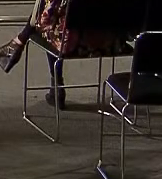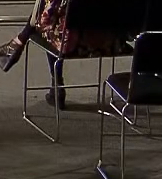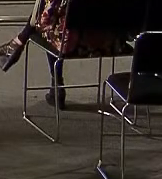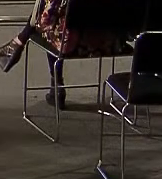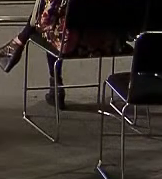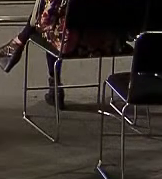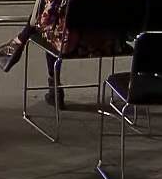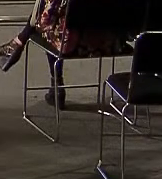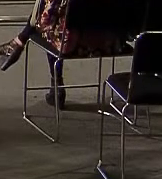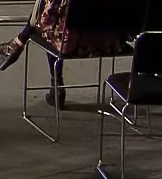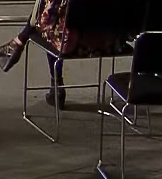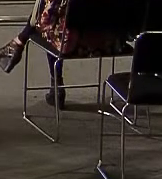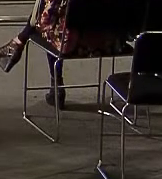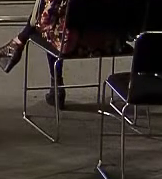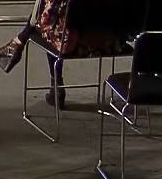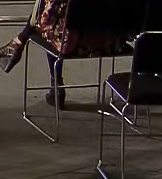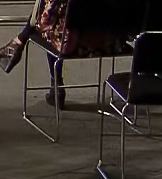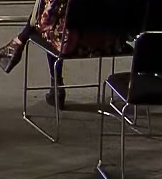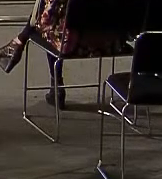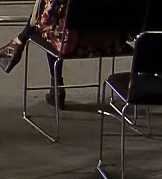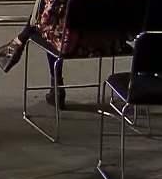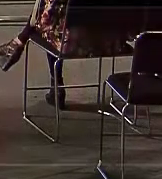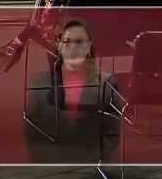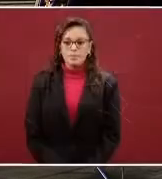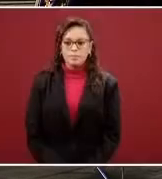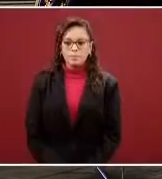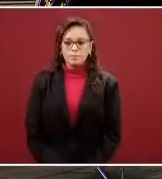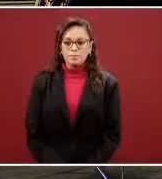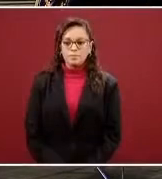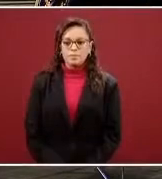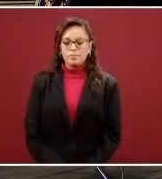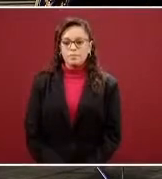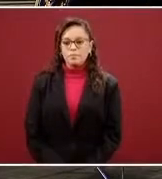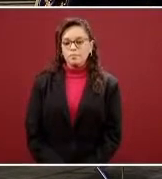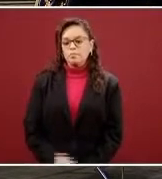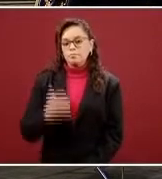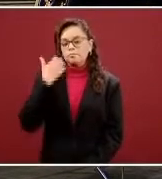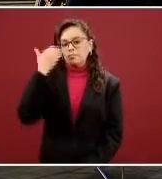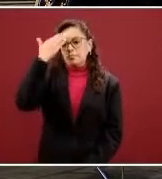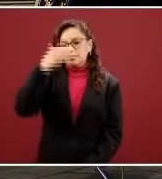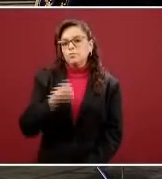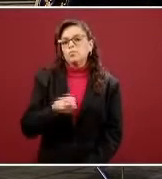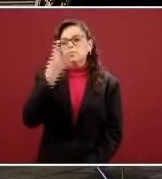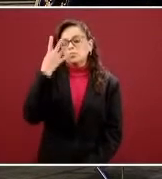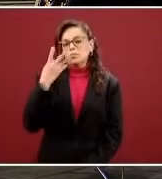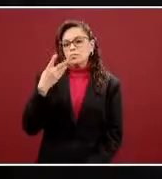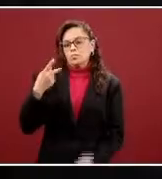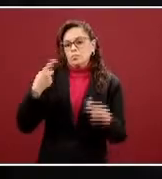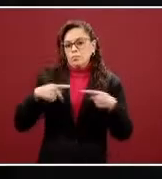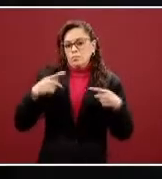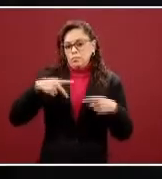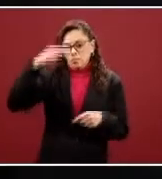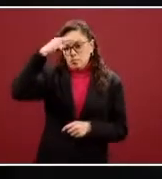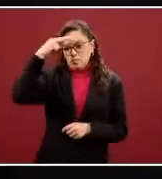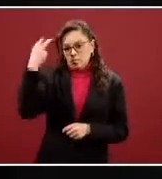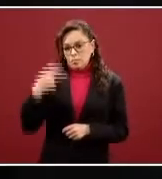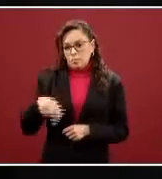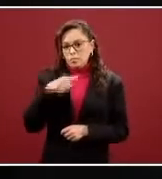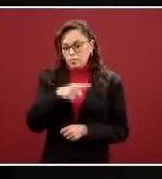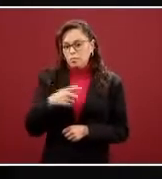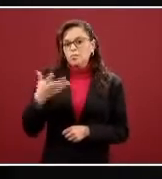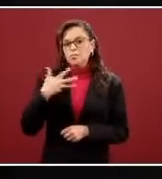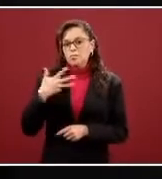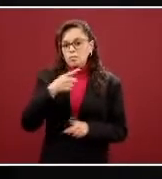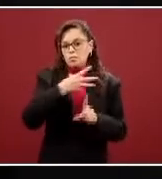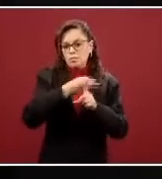el tiempo nos da para Nada más antes saberlo la de sesión. Bail, Colorado, ¿cuántos mexicanos y ya tienen dónde hubo el contagio?